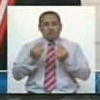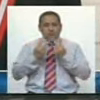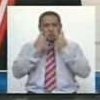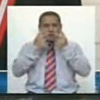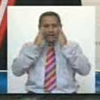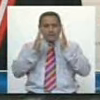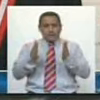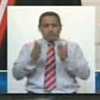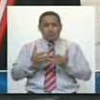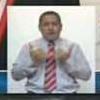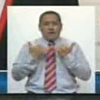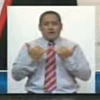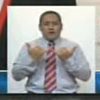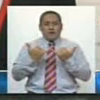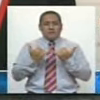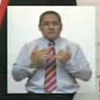minuciosos